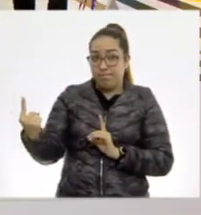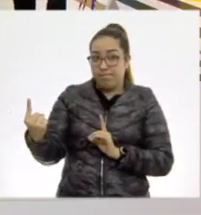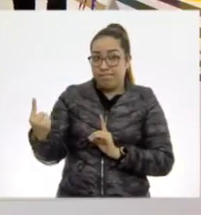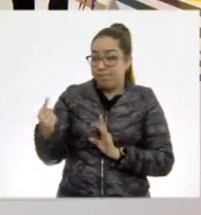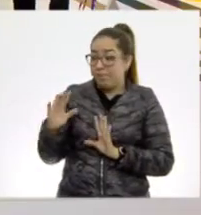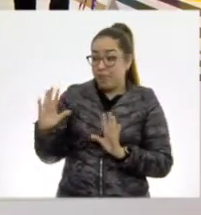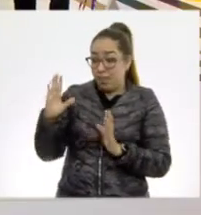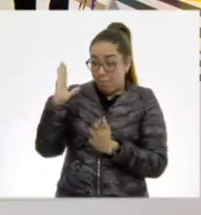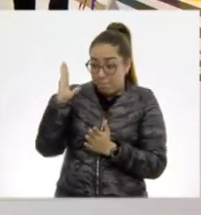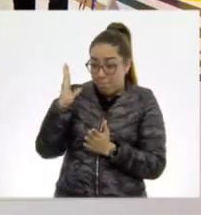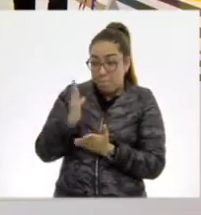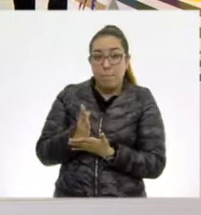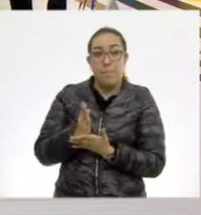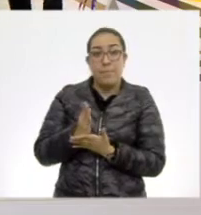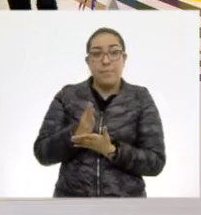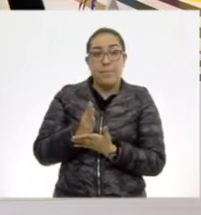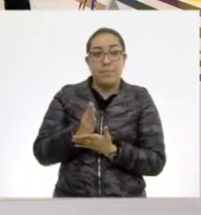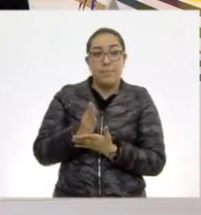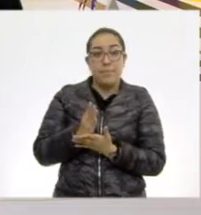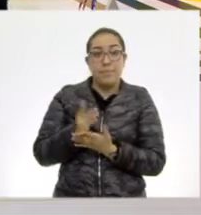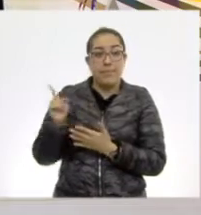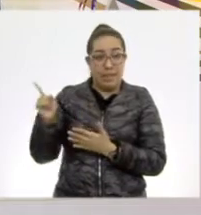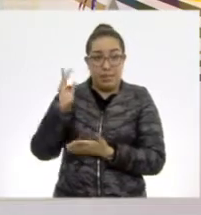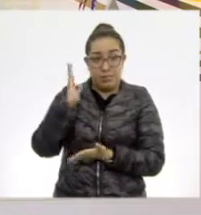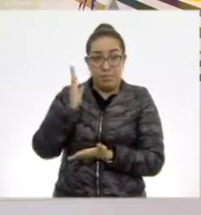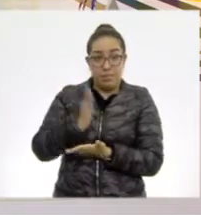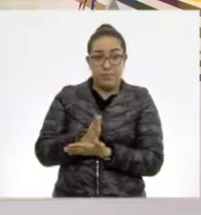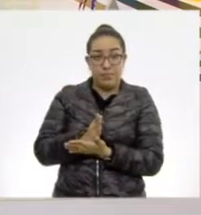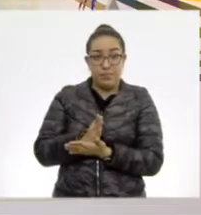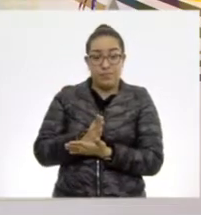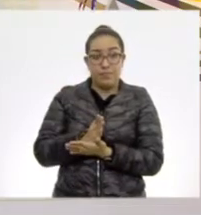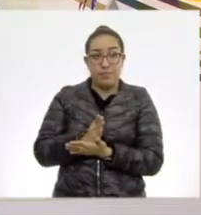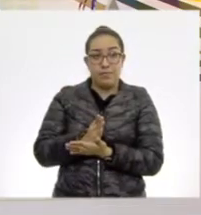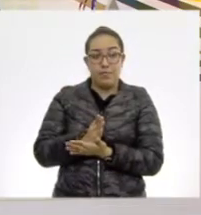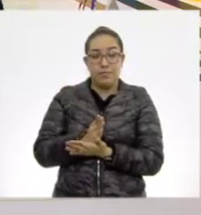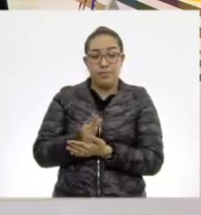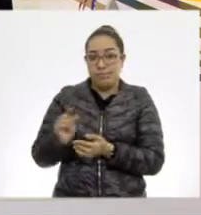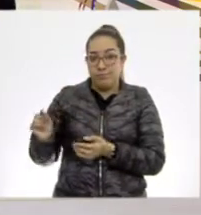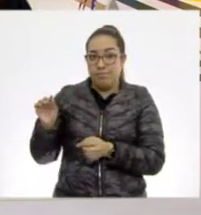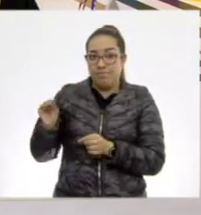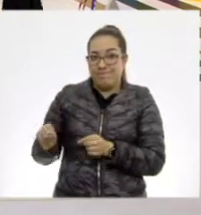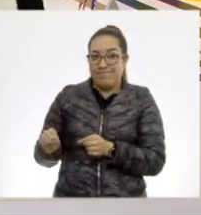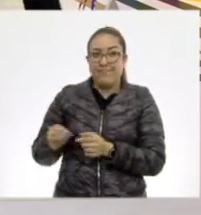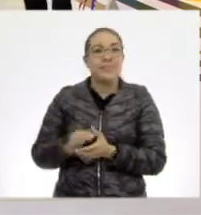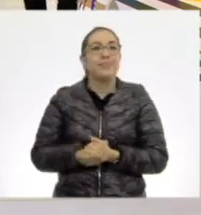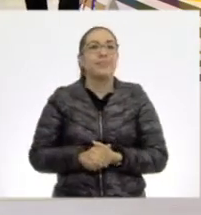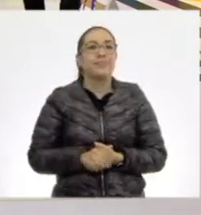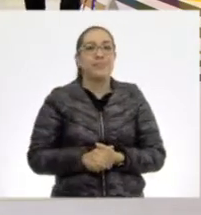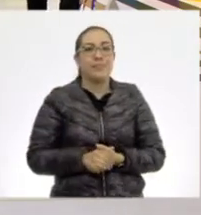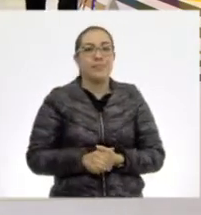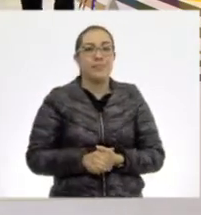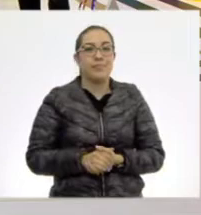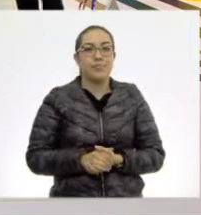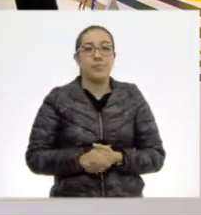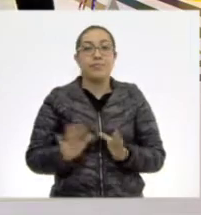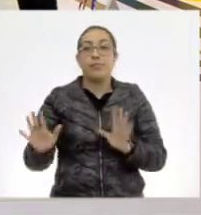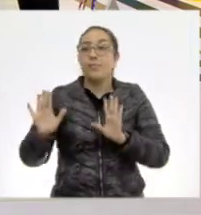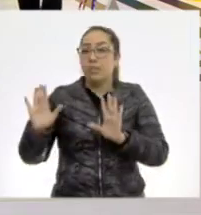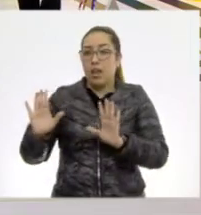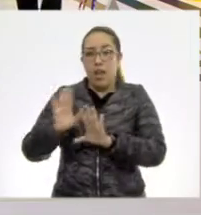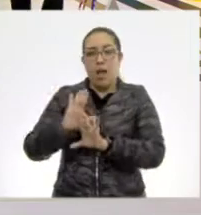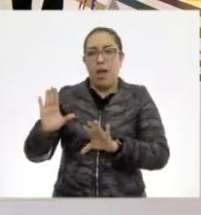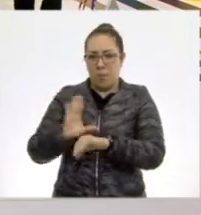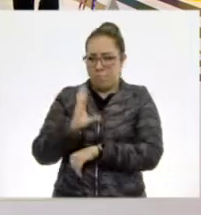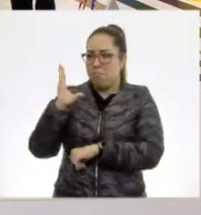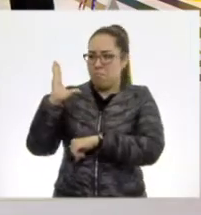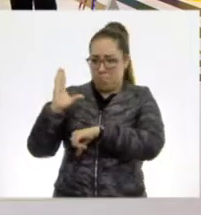digo, hasta ahí llegaste. ¿Hasta ahí? Ok. Así, hasta ahí. Entonces, voy a colocar una marca que es hasta donde yo permito que tú te acerques a